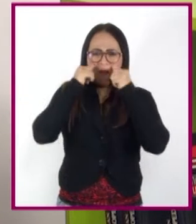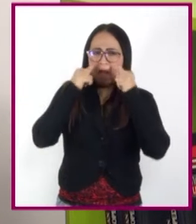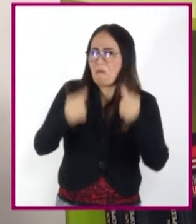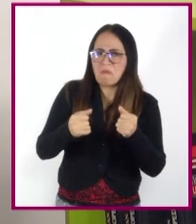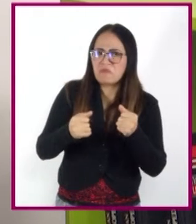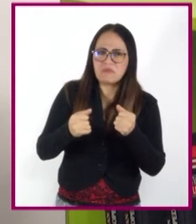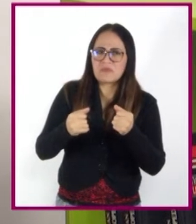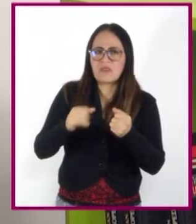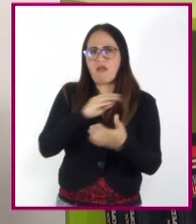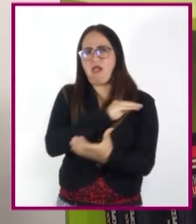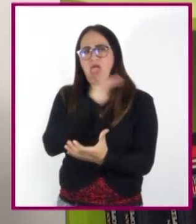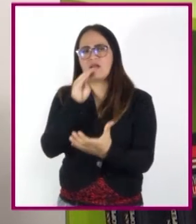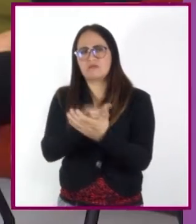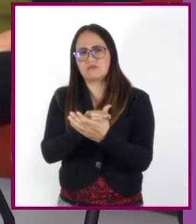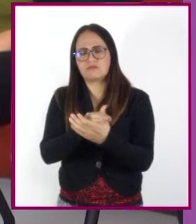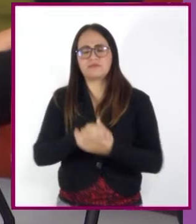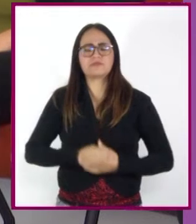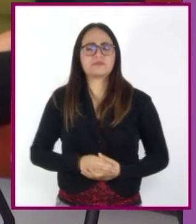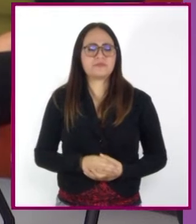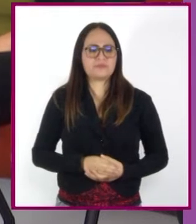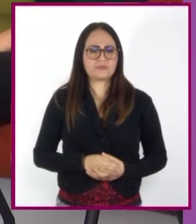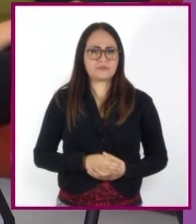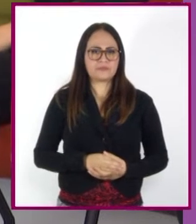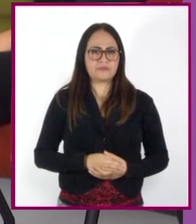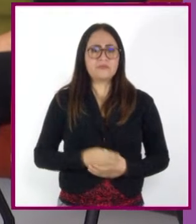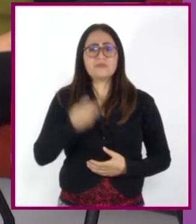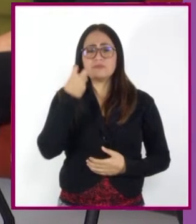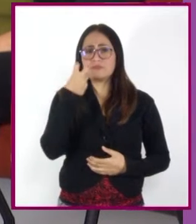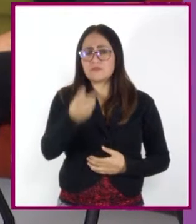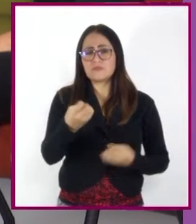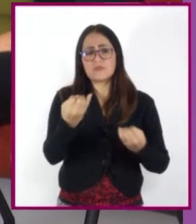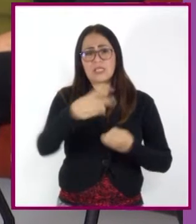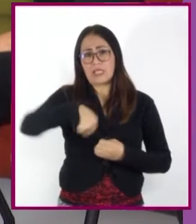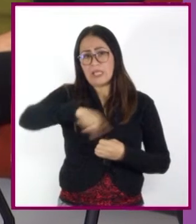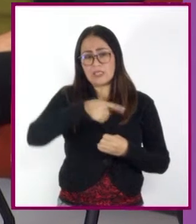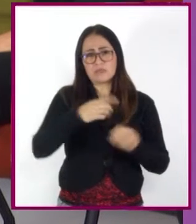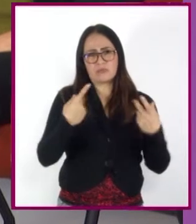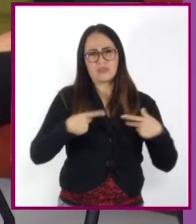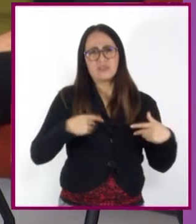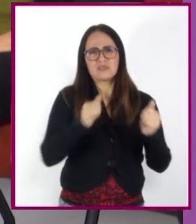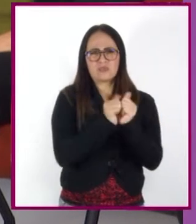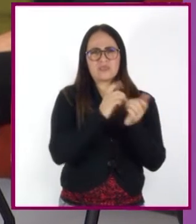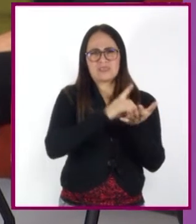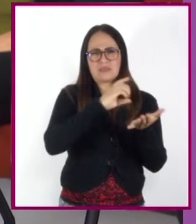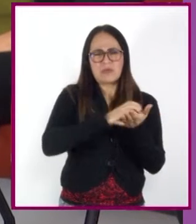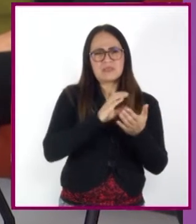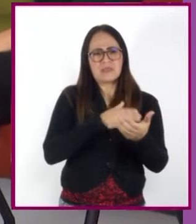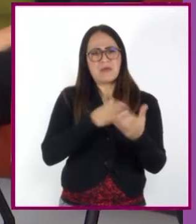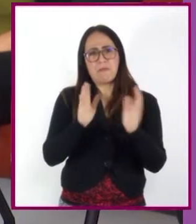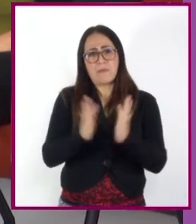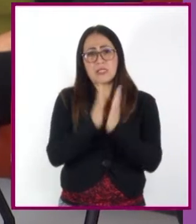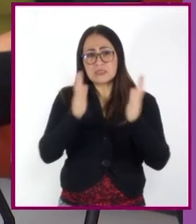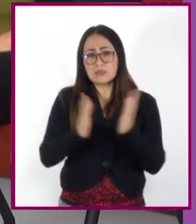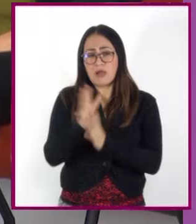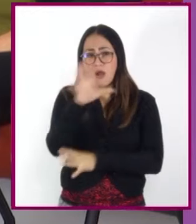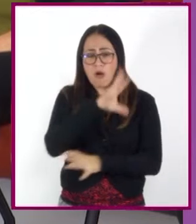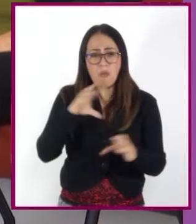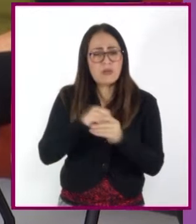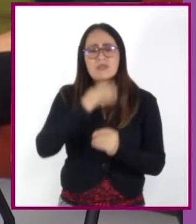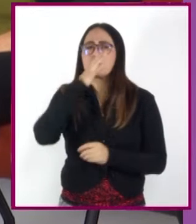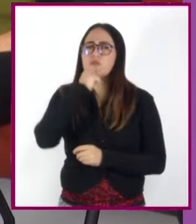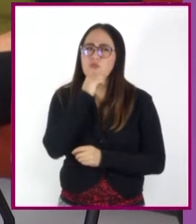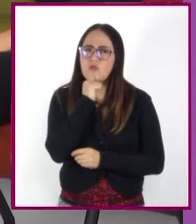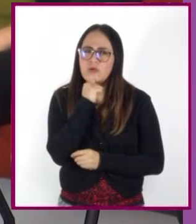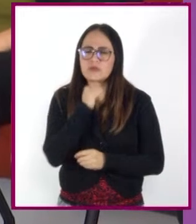la adaptabilidad del mismo entorno. Esto impide su participación plena y efectiva en la sociedad. Es importante